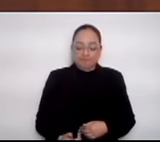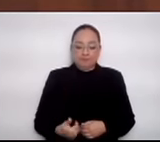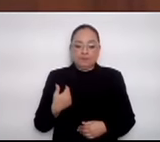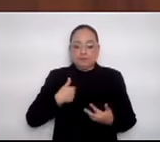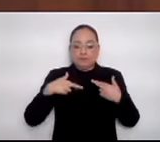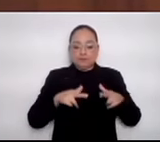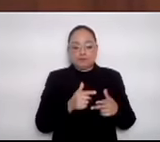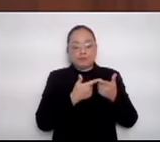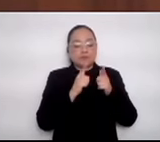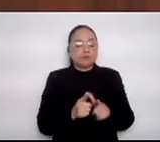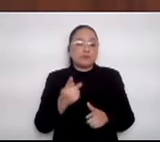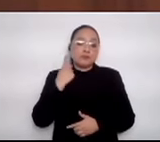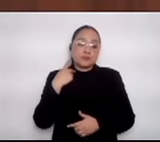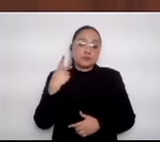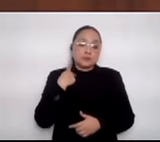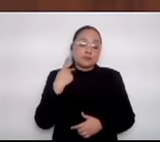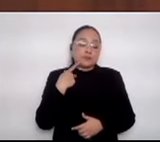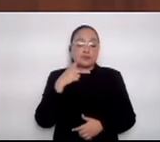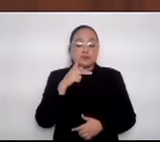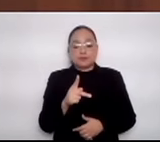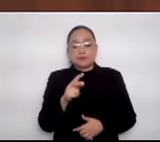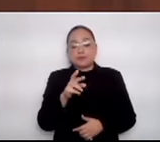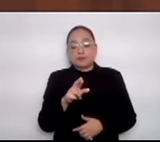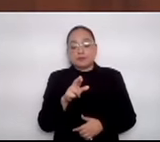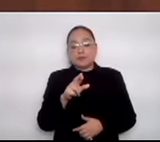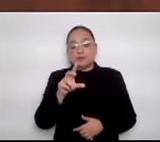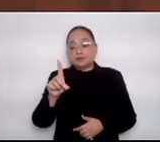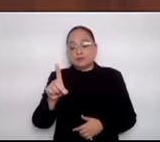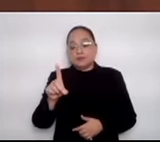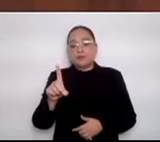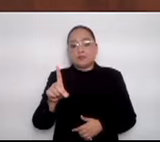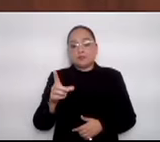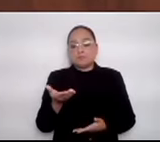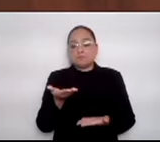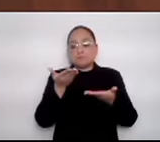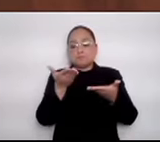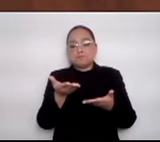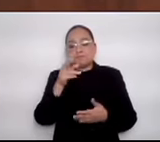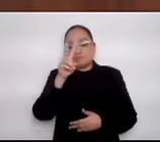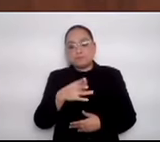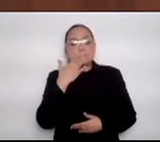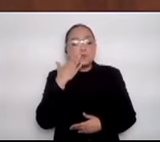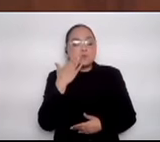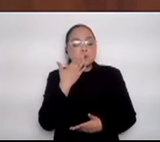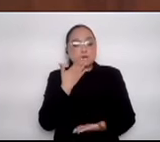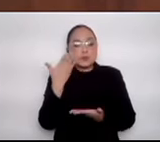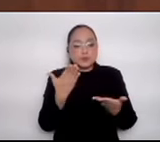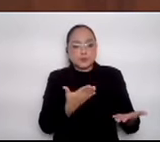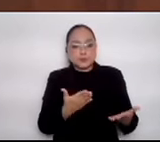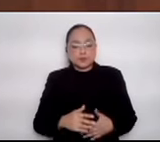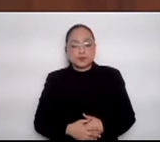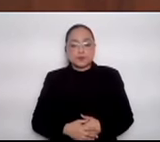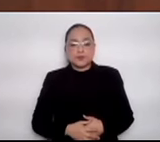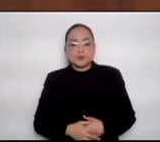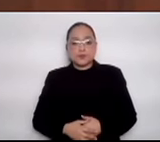Grupo Parlamentario del Partido de la Revolución Democrática, le damos una cordial bienvenida y nos